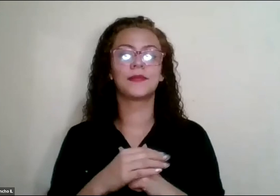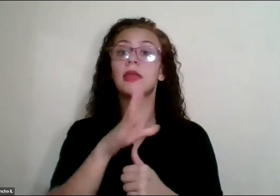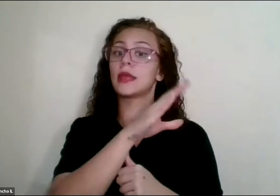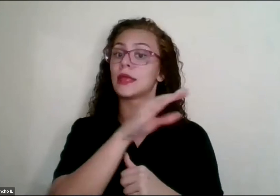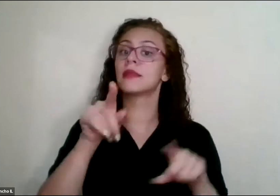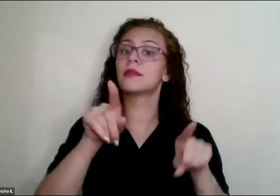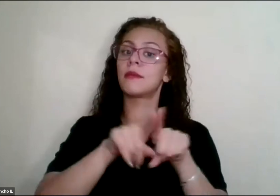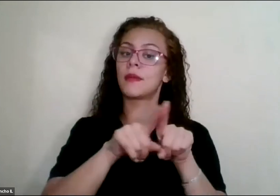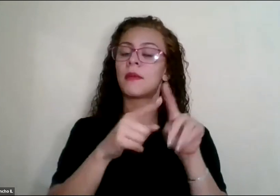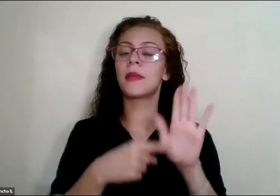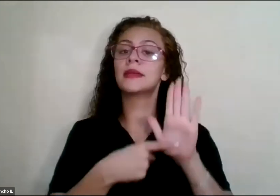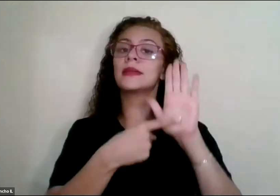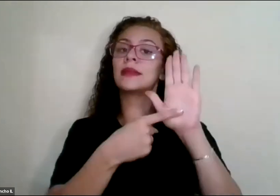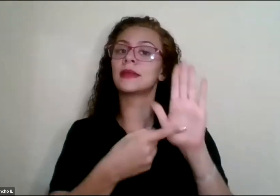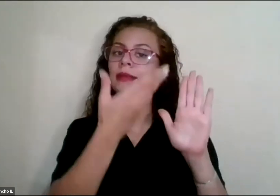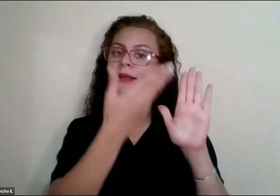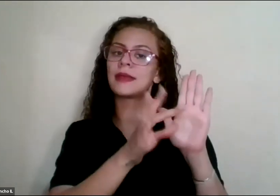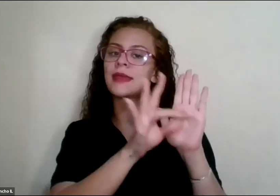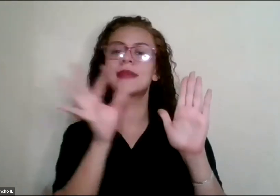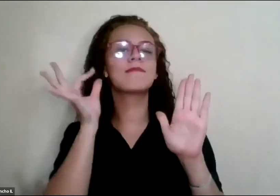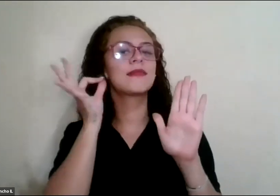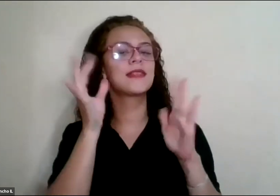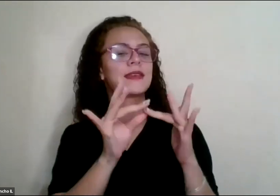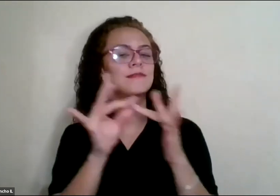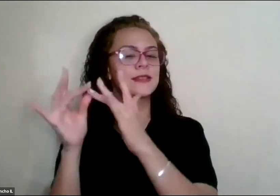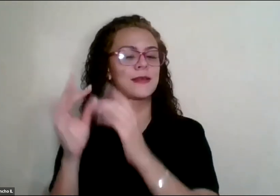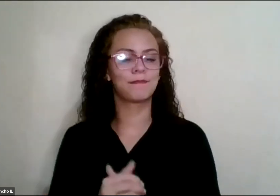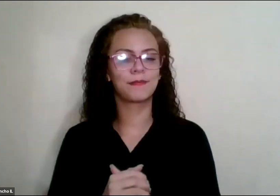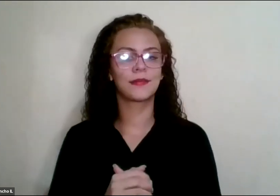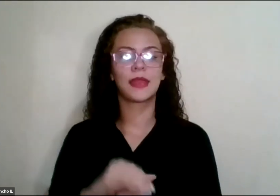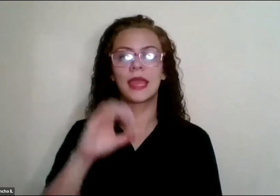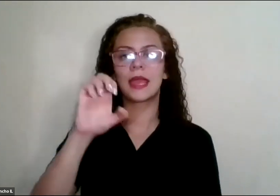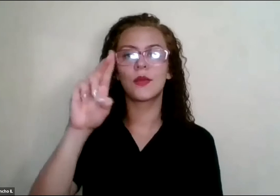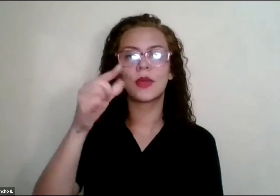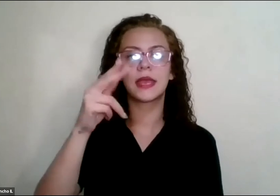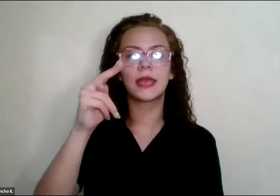también presentará a nuestra invitada especial. Doña Eugenia.